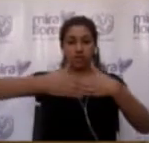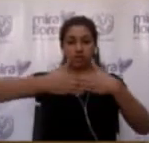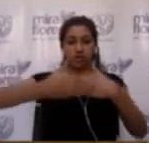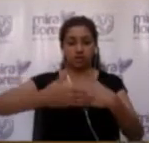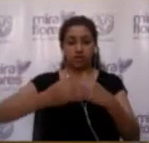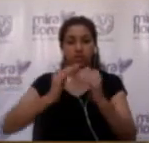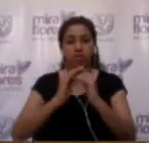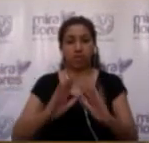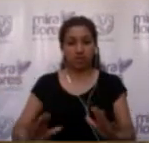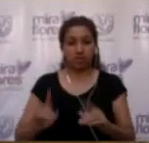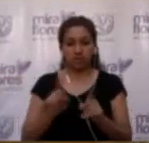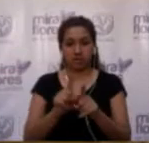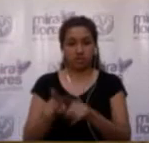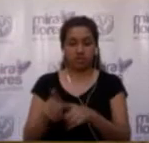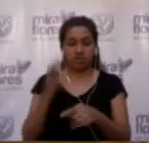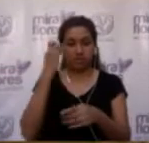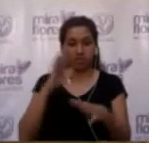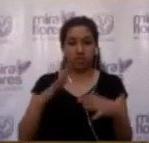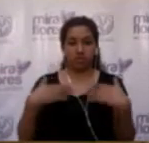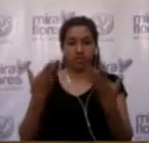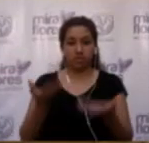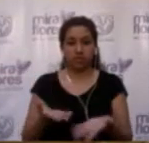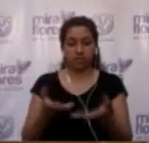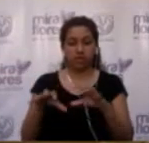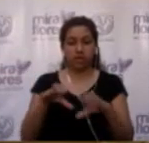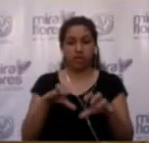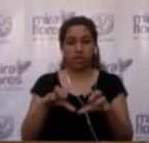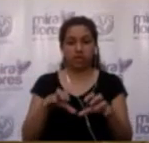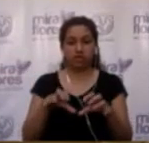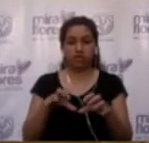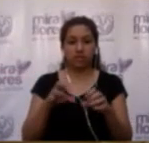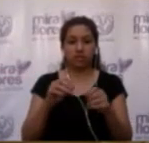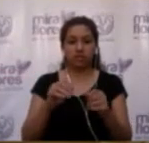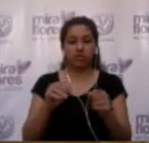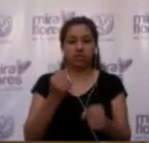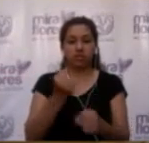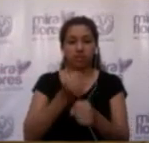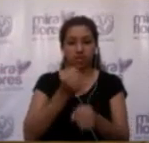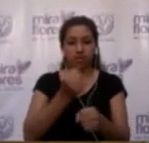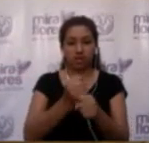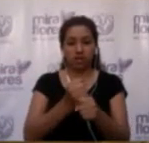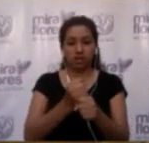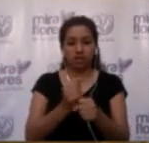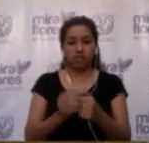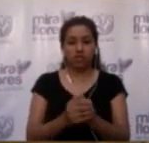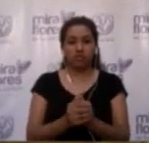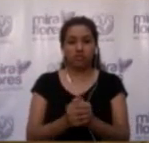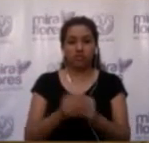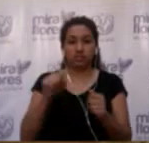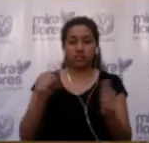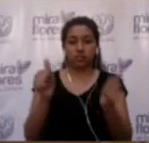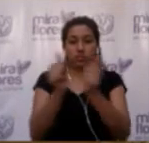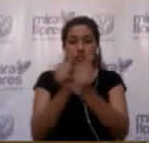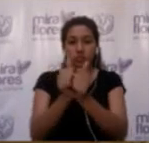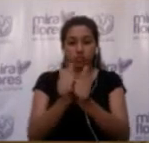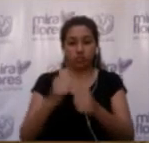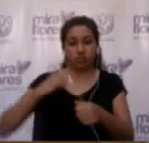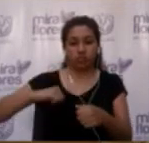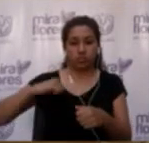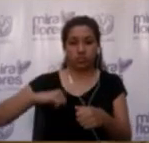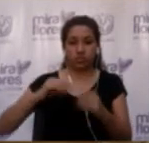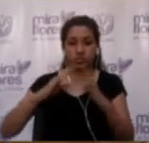también para poder realizar actividades comunes con esta municipalidad.